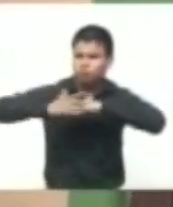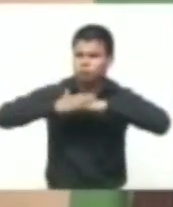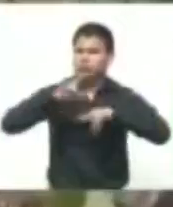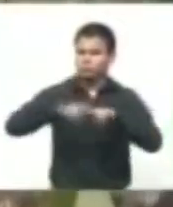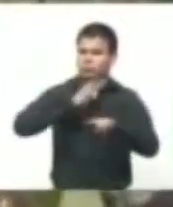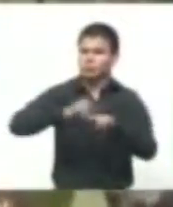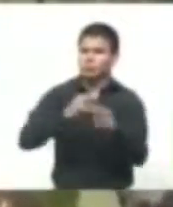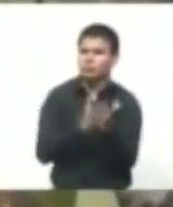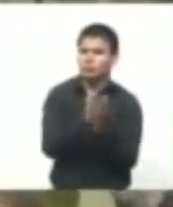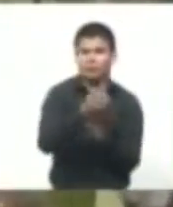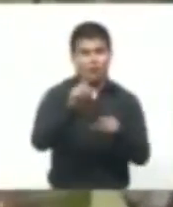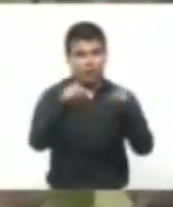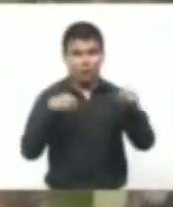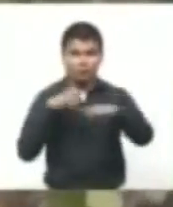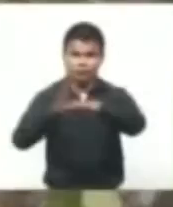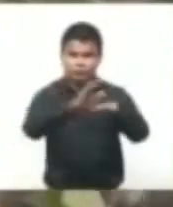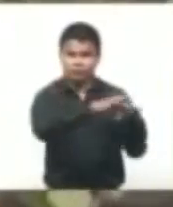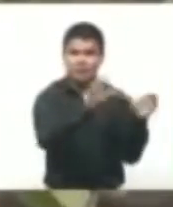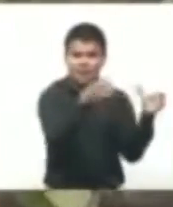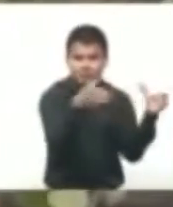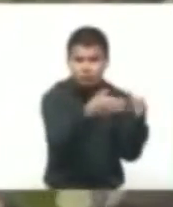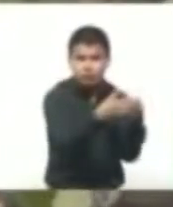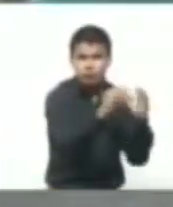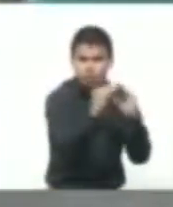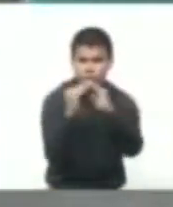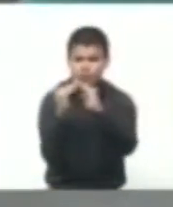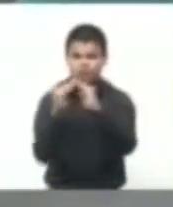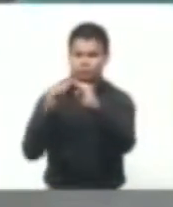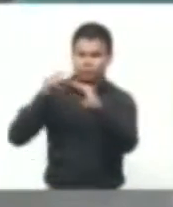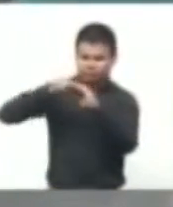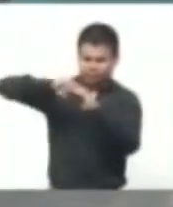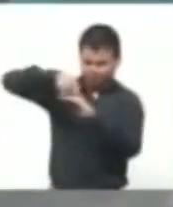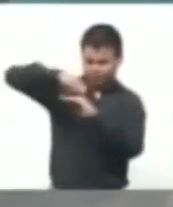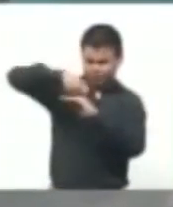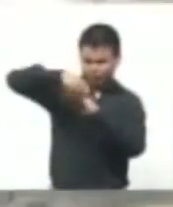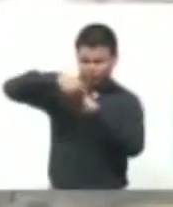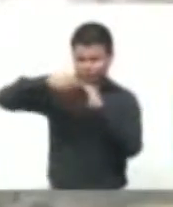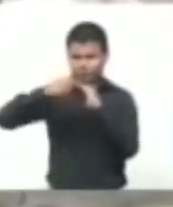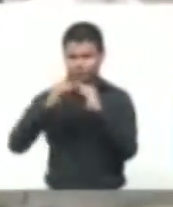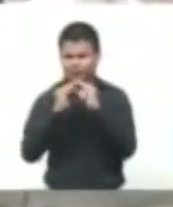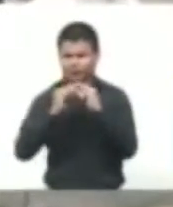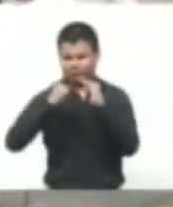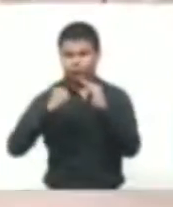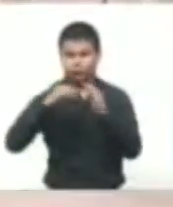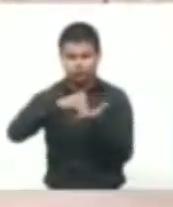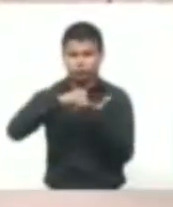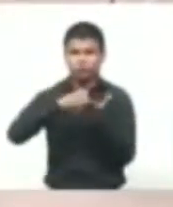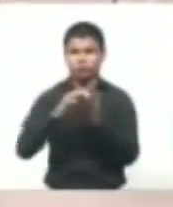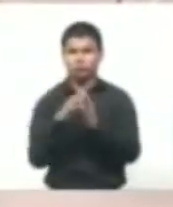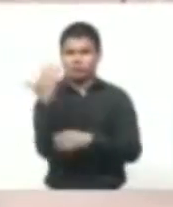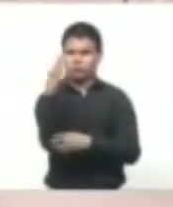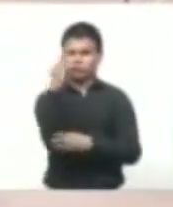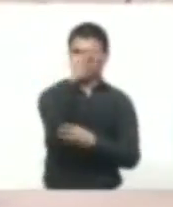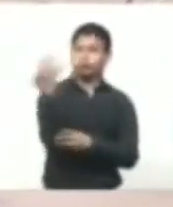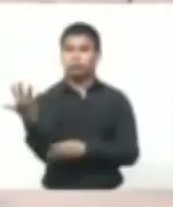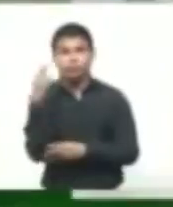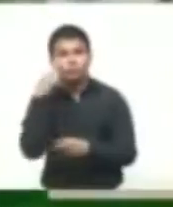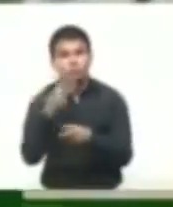sus techos y tener mucha precaución cuando transita por las calles, pues las brisas pueden derribar árboles y vallas